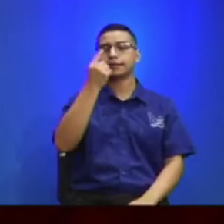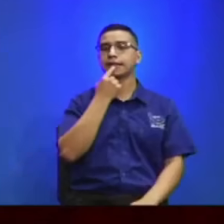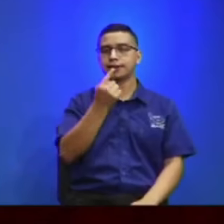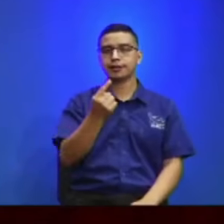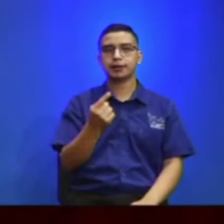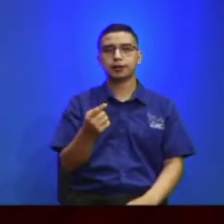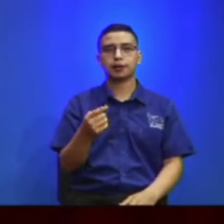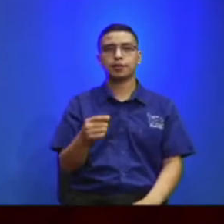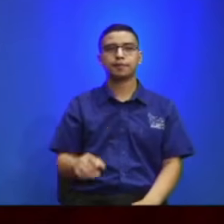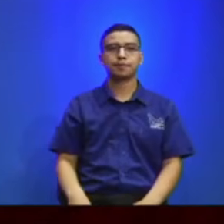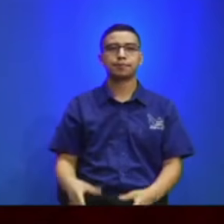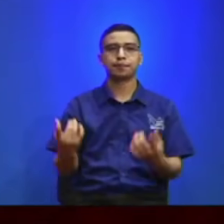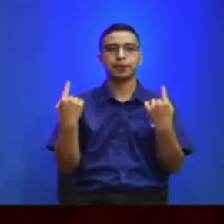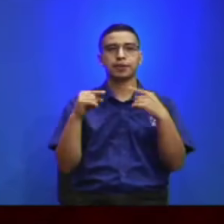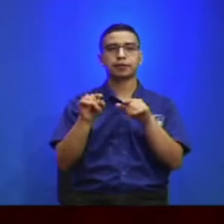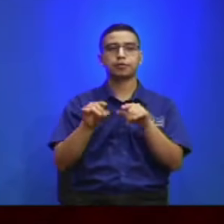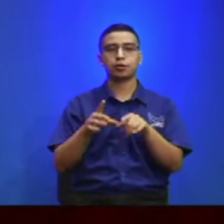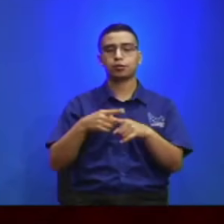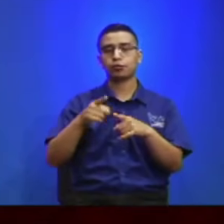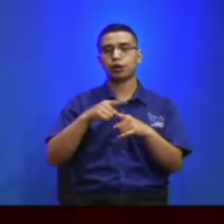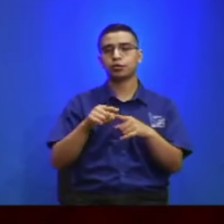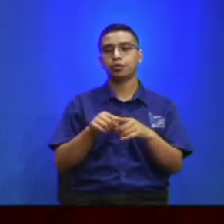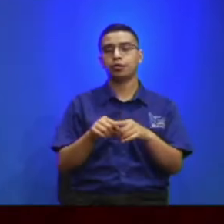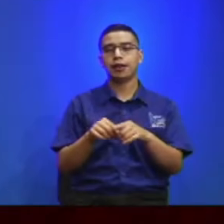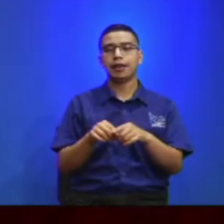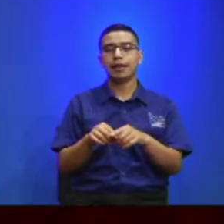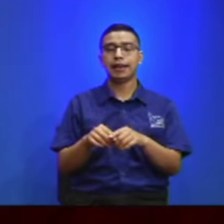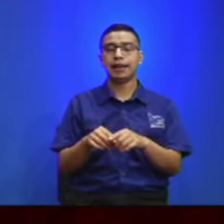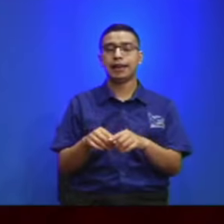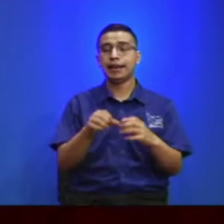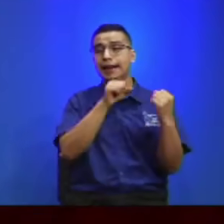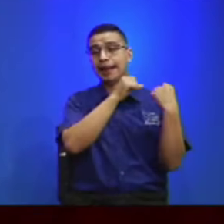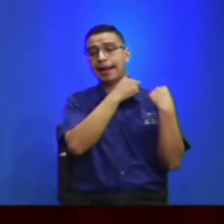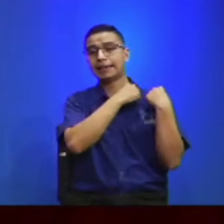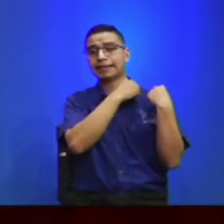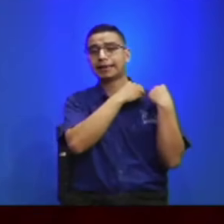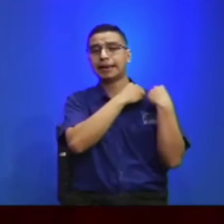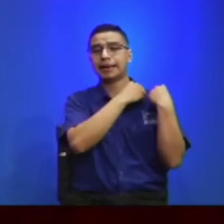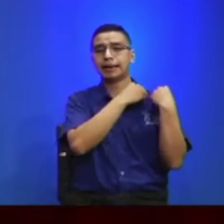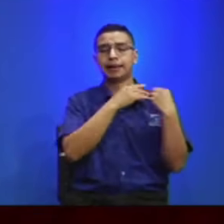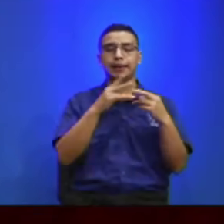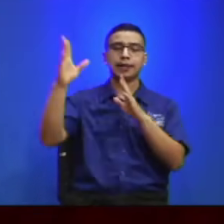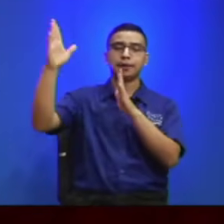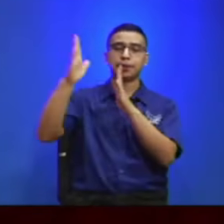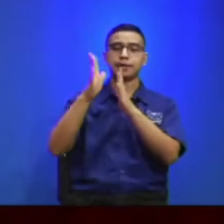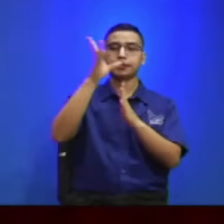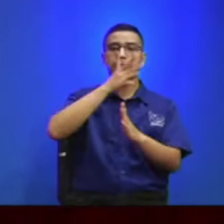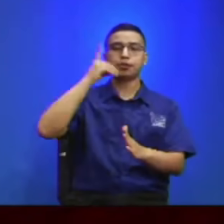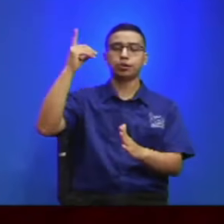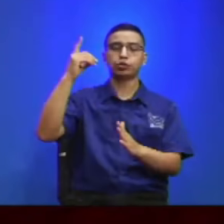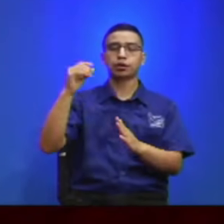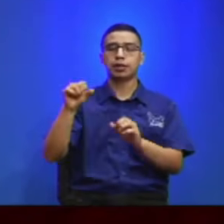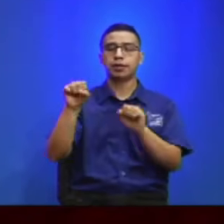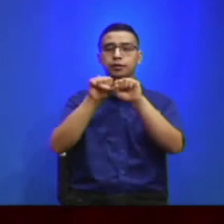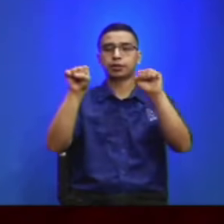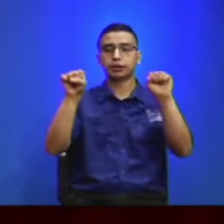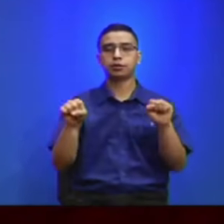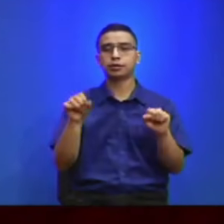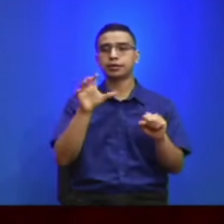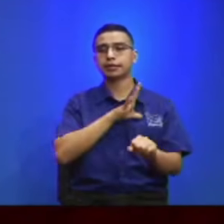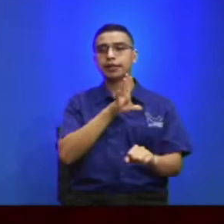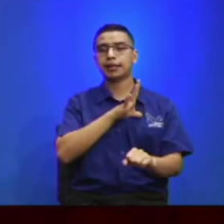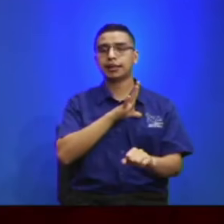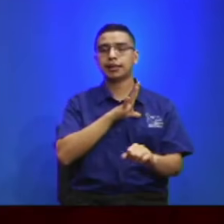señor el señor de toda la tierra se asienten sobre las aguas del jordán las aguas del jordán se quedan